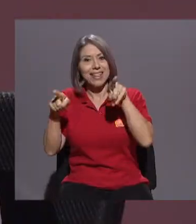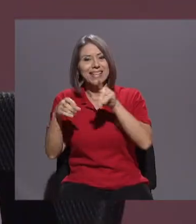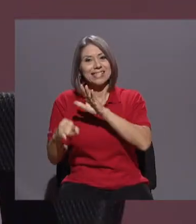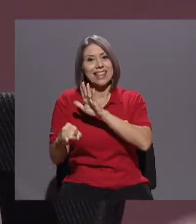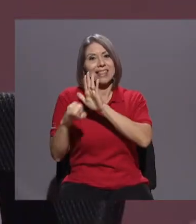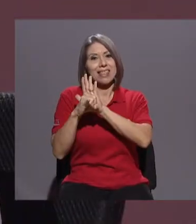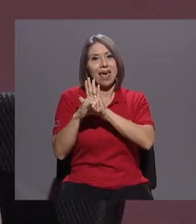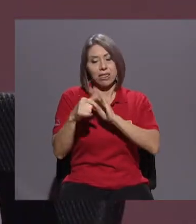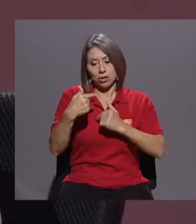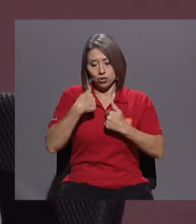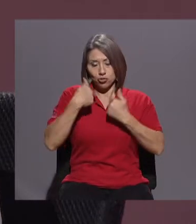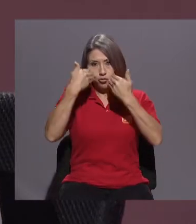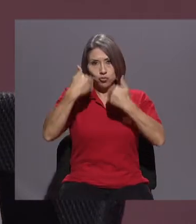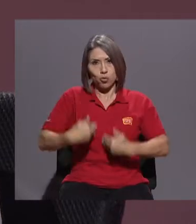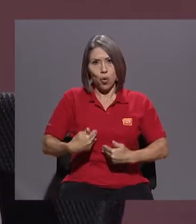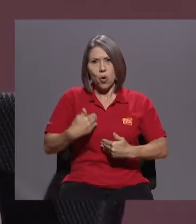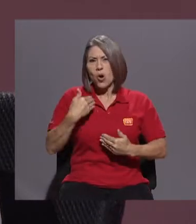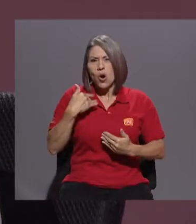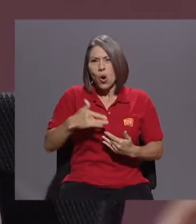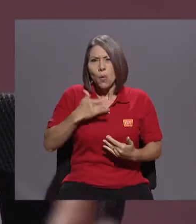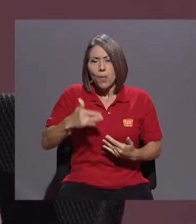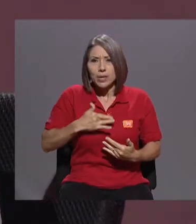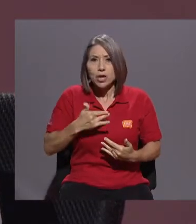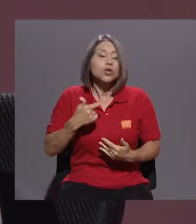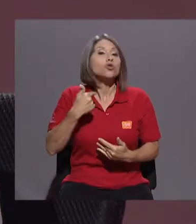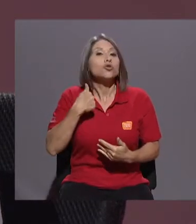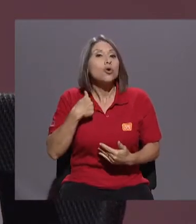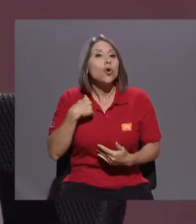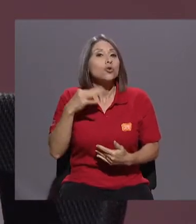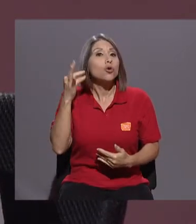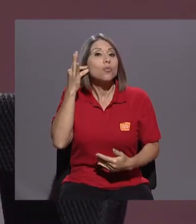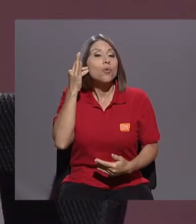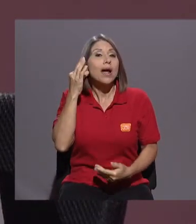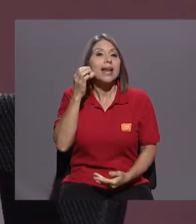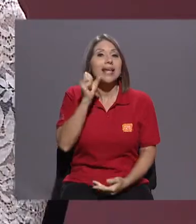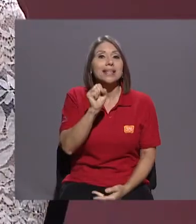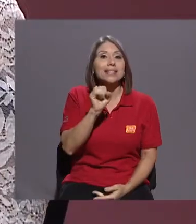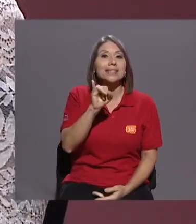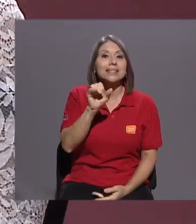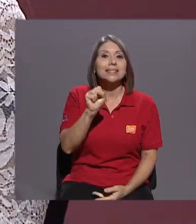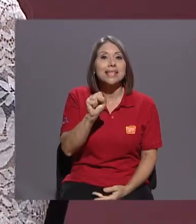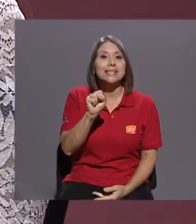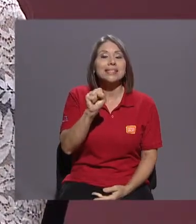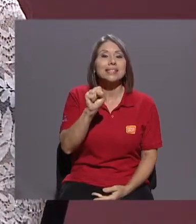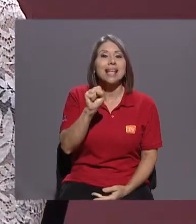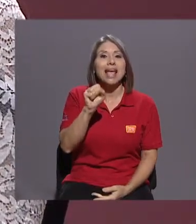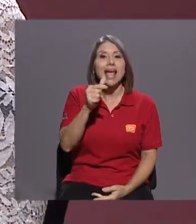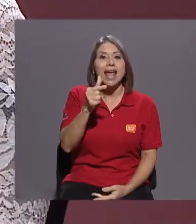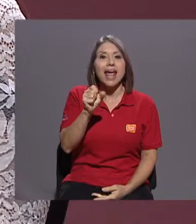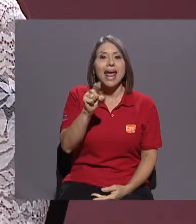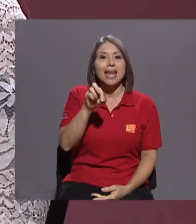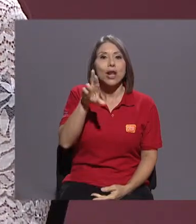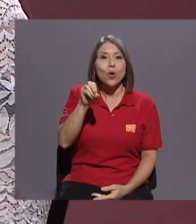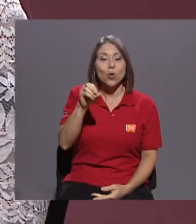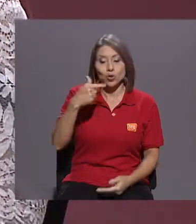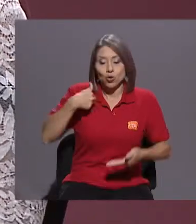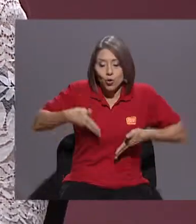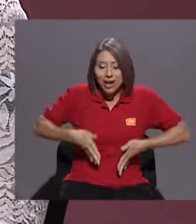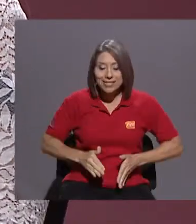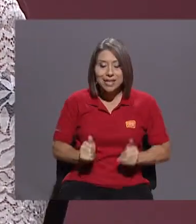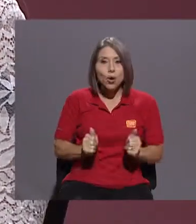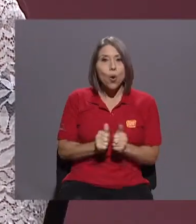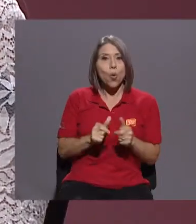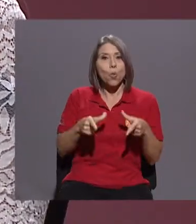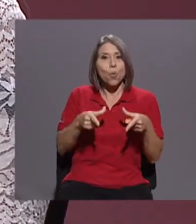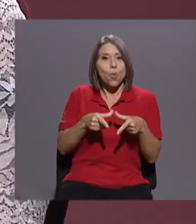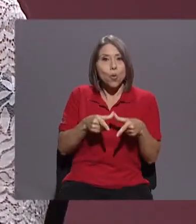Es decir ¿Cómo me percibo? Yo Soy mujer cisgénero Nací con una vulva Me identifico mujer Y